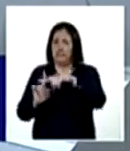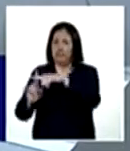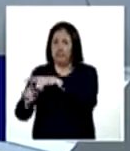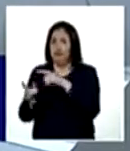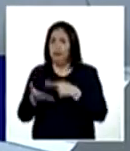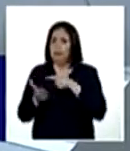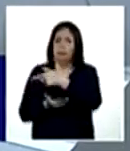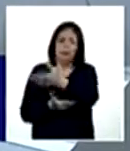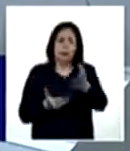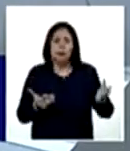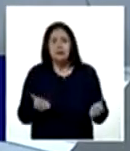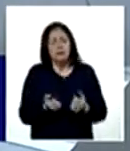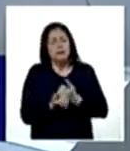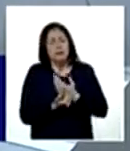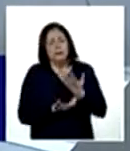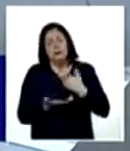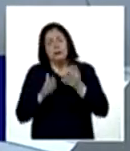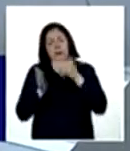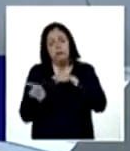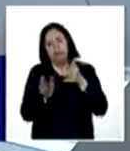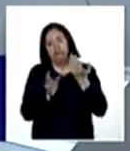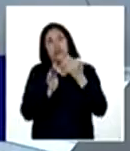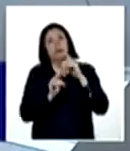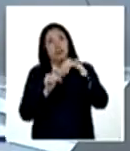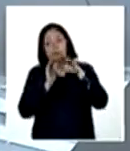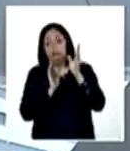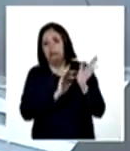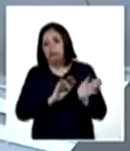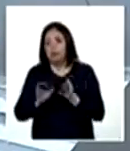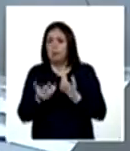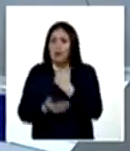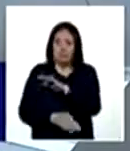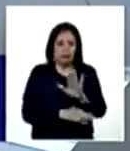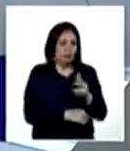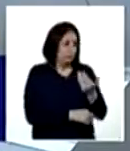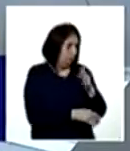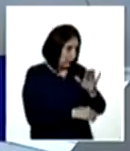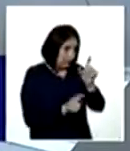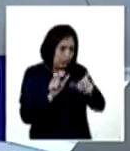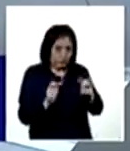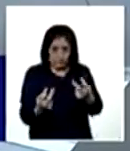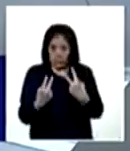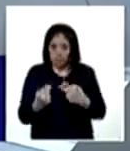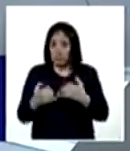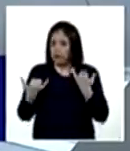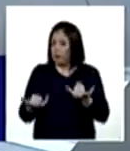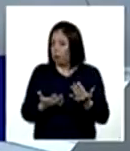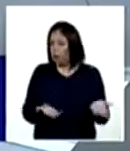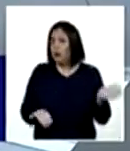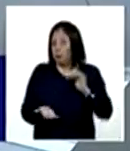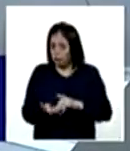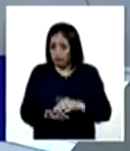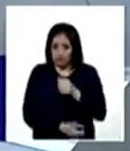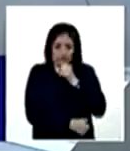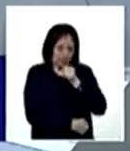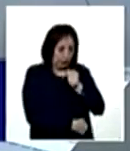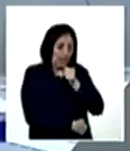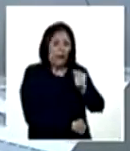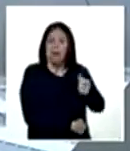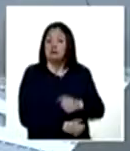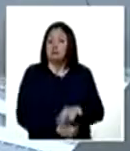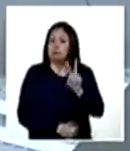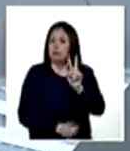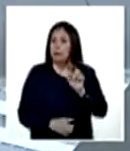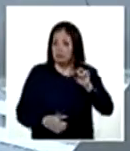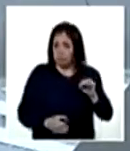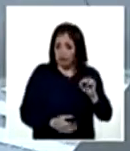también con sus seres queridos que están en el más allá. Empezamos, Siri, buenas tardes. Así es, muy buenas tardes, Mari, muy buenas tardes, amigos. Vamos a darle pase nuevamente a José Vázquez desde Villa María del Triunfo para ver